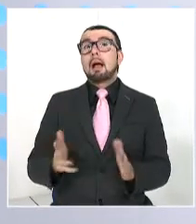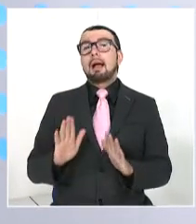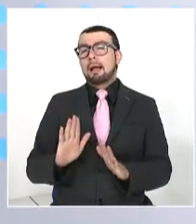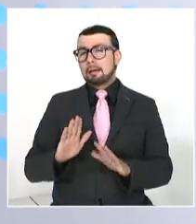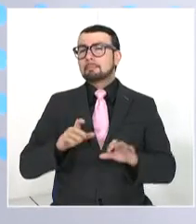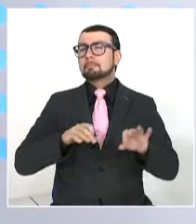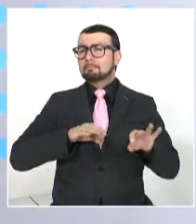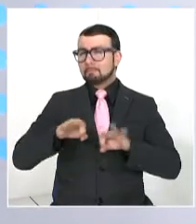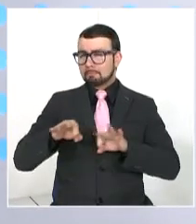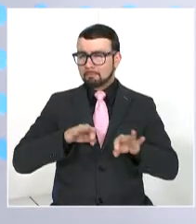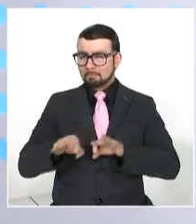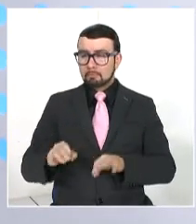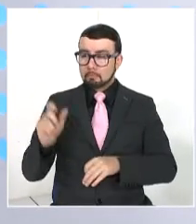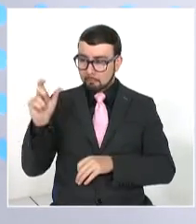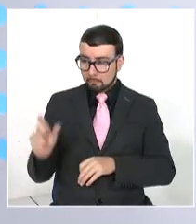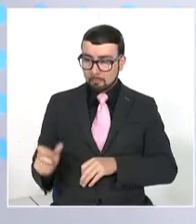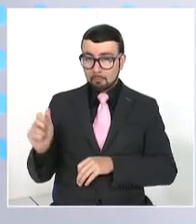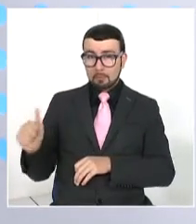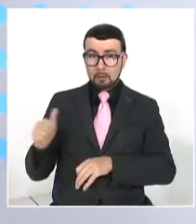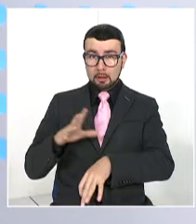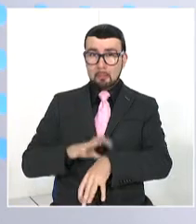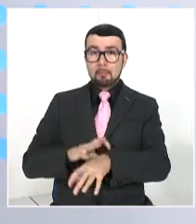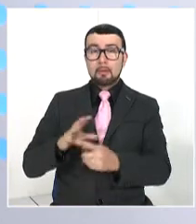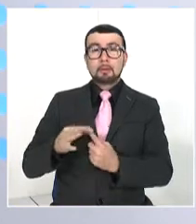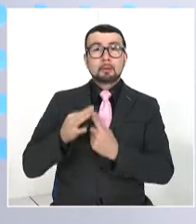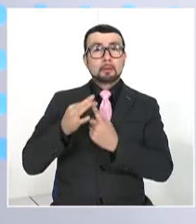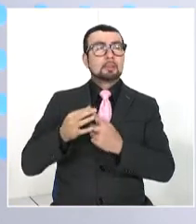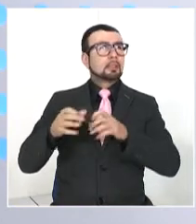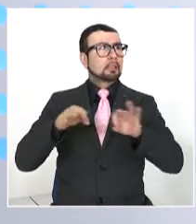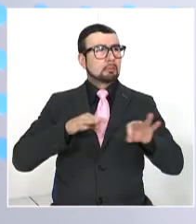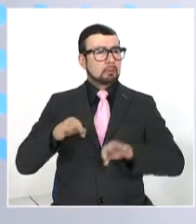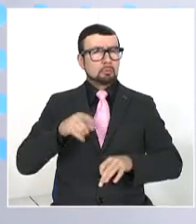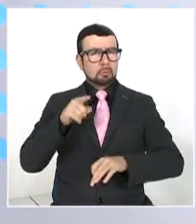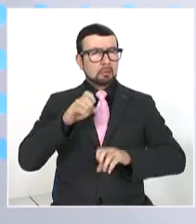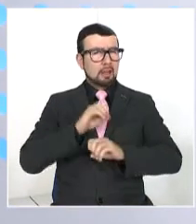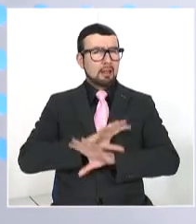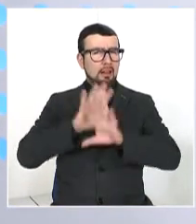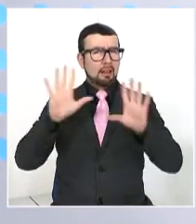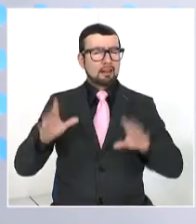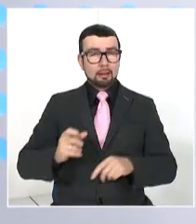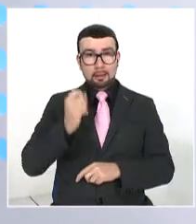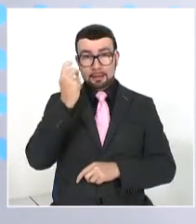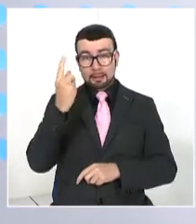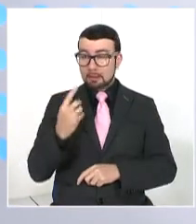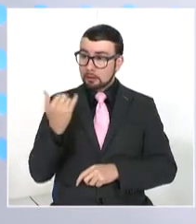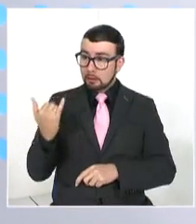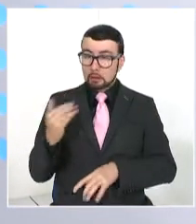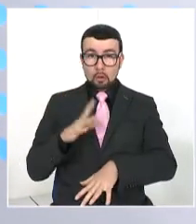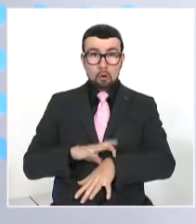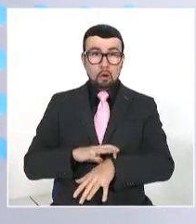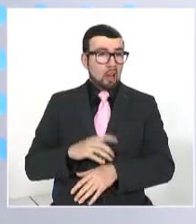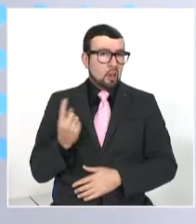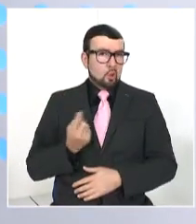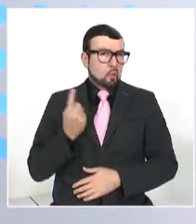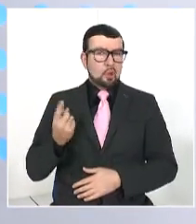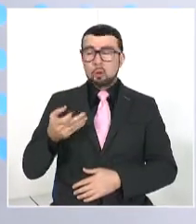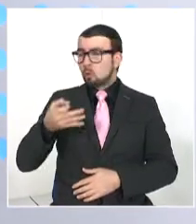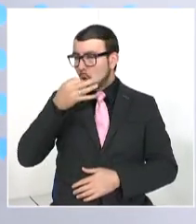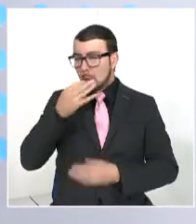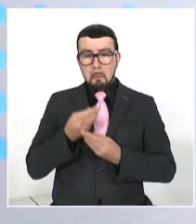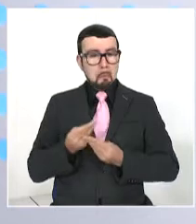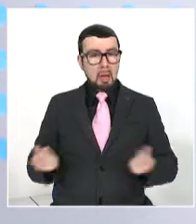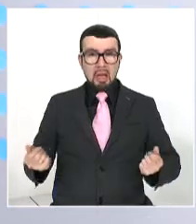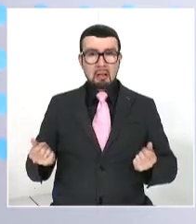explicando hoy con un especialista en este tema, para que ustedes entiendan un poco más que el dolor no simplemente es cortarlo con un medicamento,